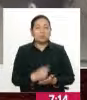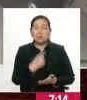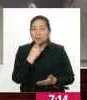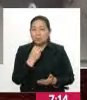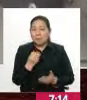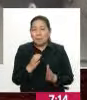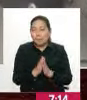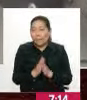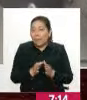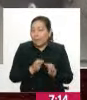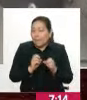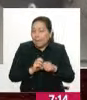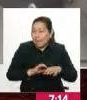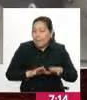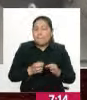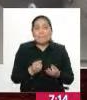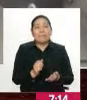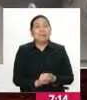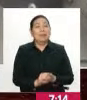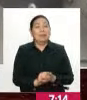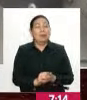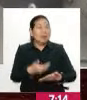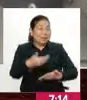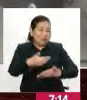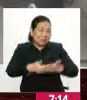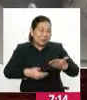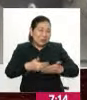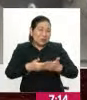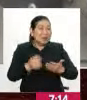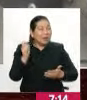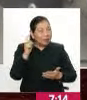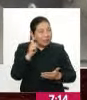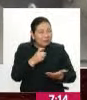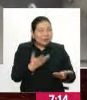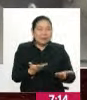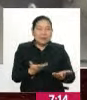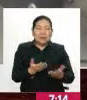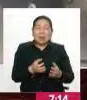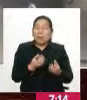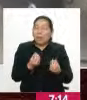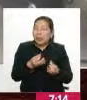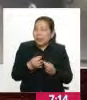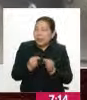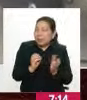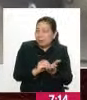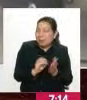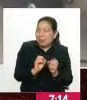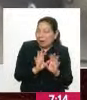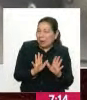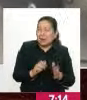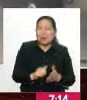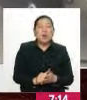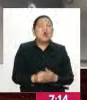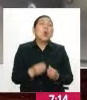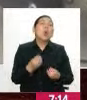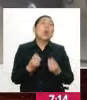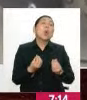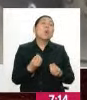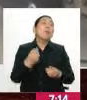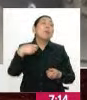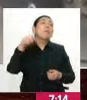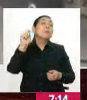no le pido que se explaye tanto porque debe ser documentación también complicada de interpretar. ¿En qué